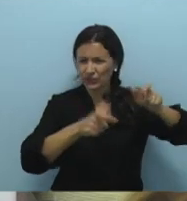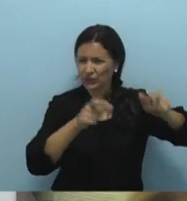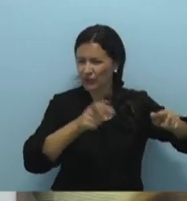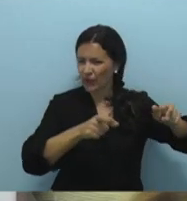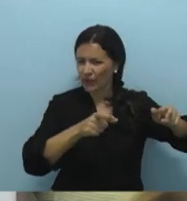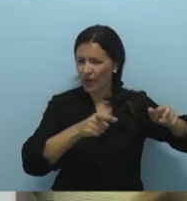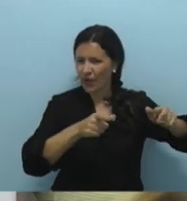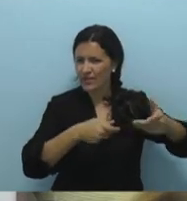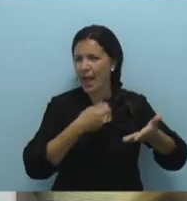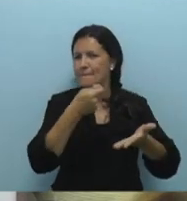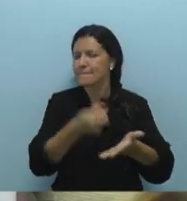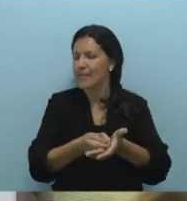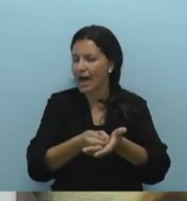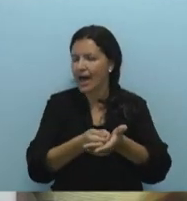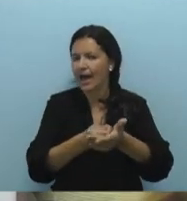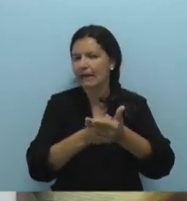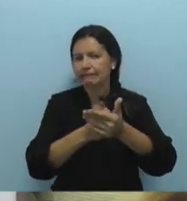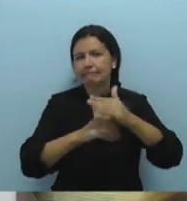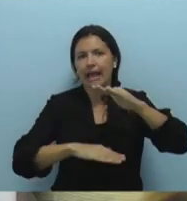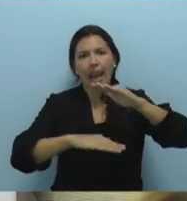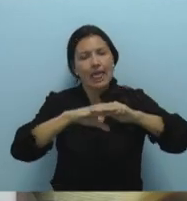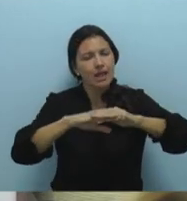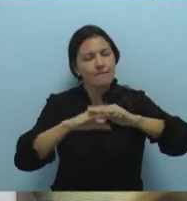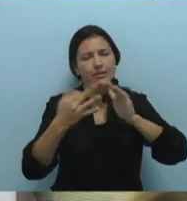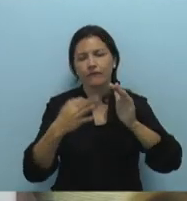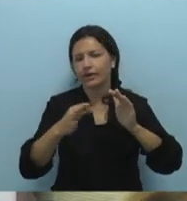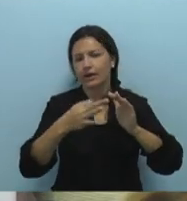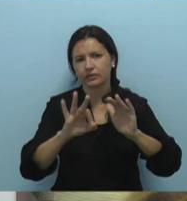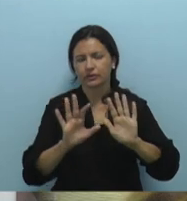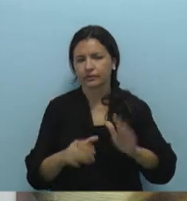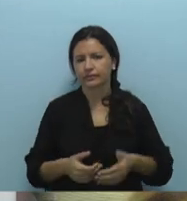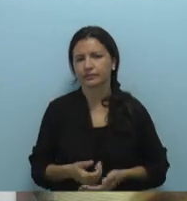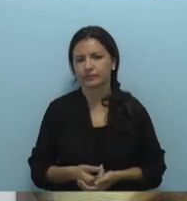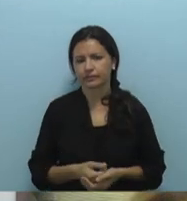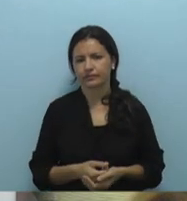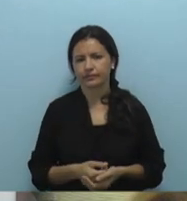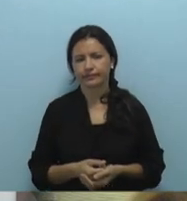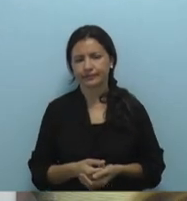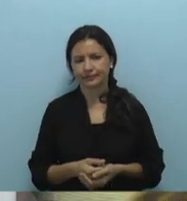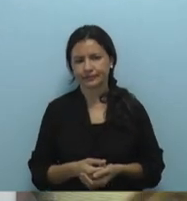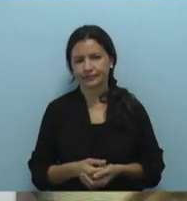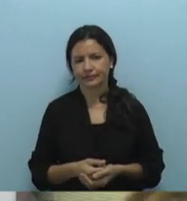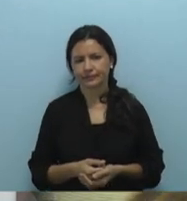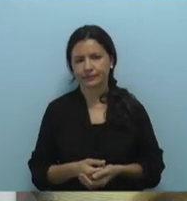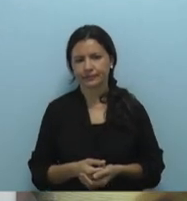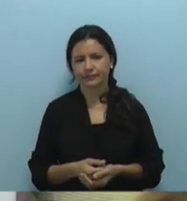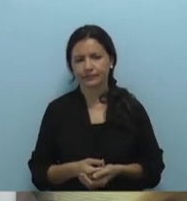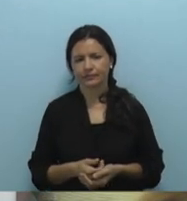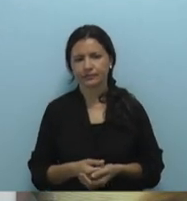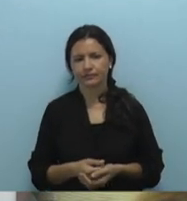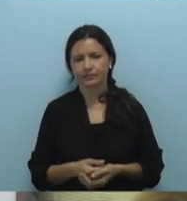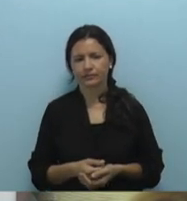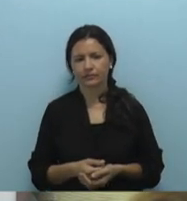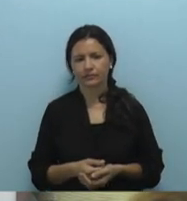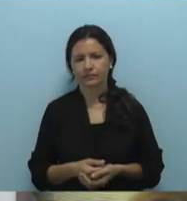electorales también deben tener una limitación en los aportes que se hagan, porque